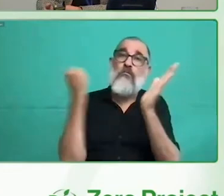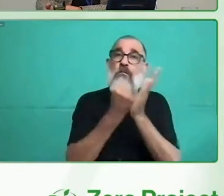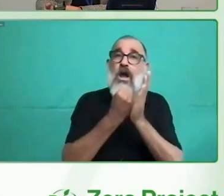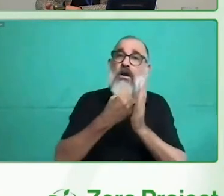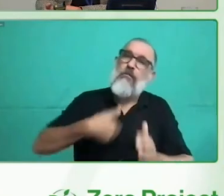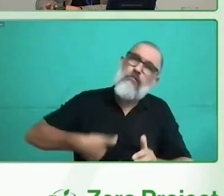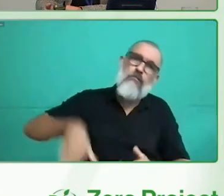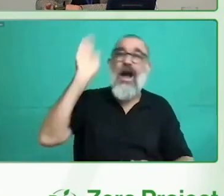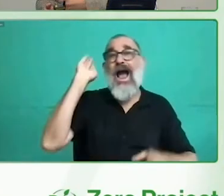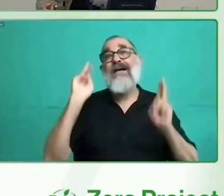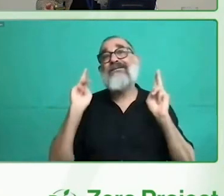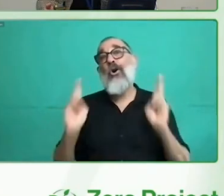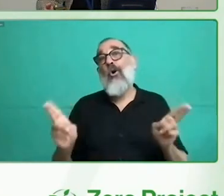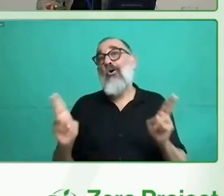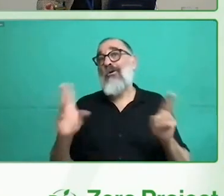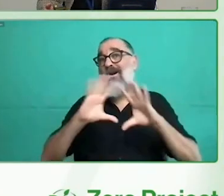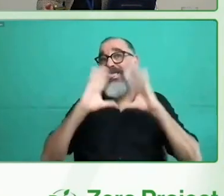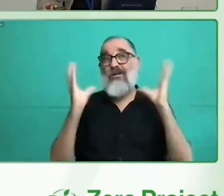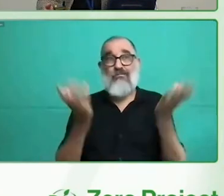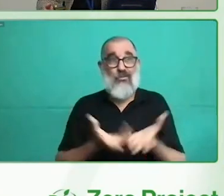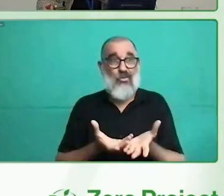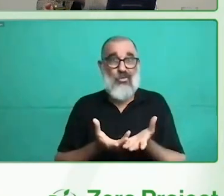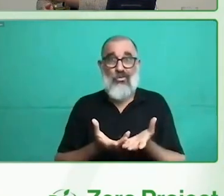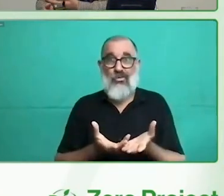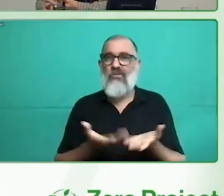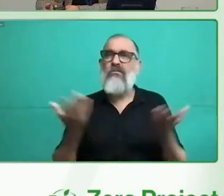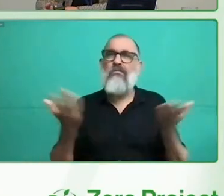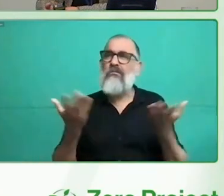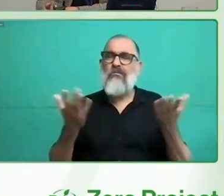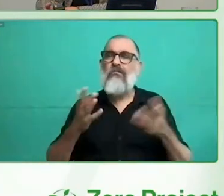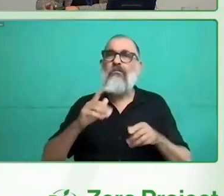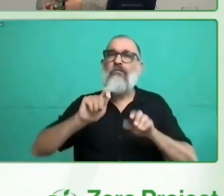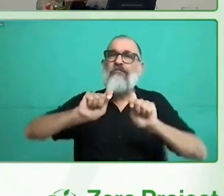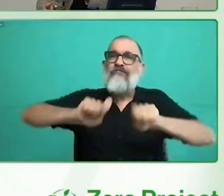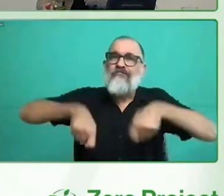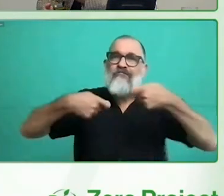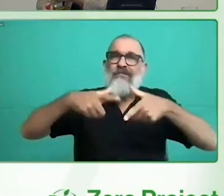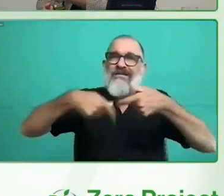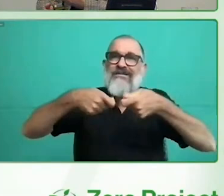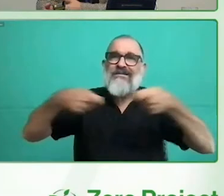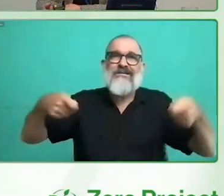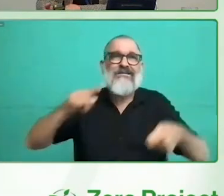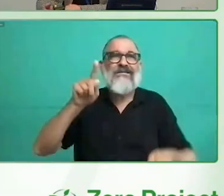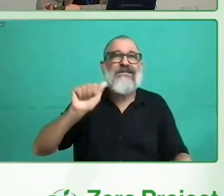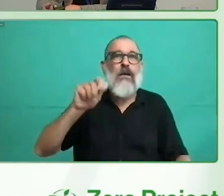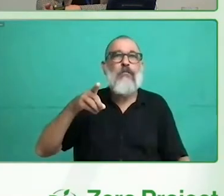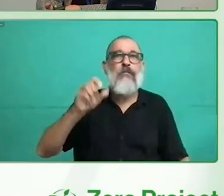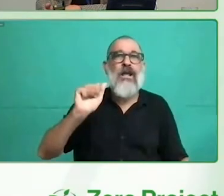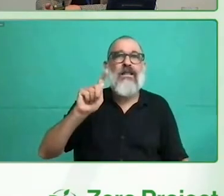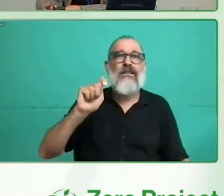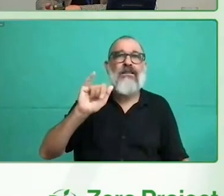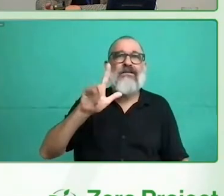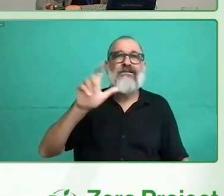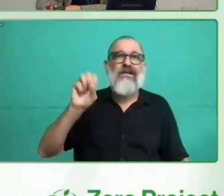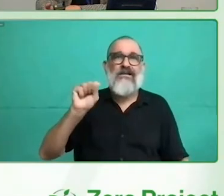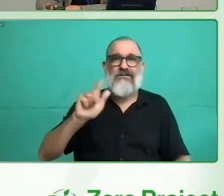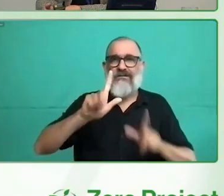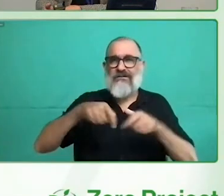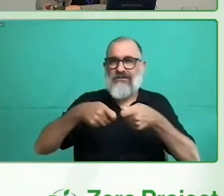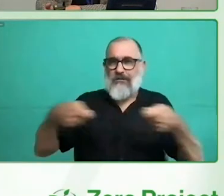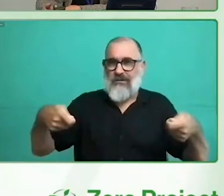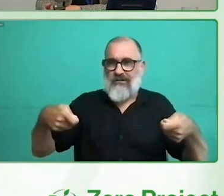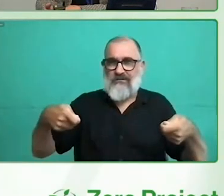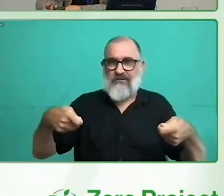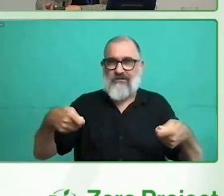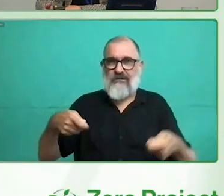discapacidad y, además, de dar visibilidad a las capacidades de las personas con discapacidad y normalizar la discapacidad, ¿no?